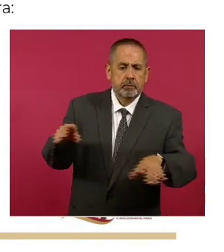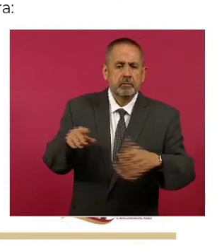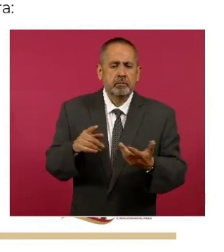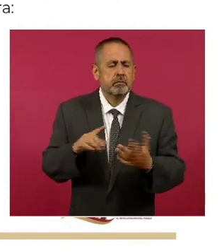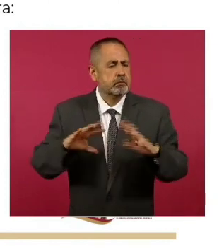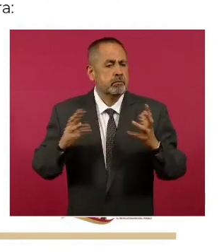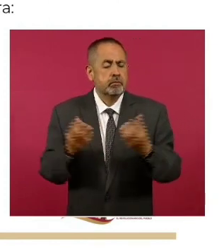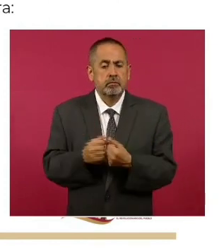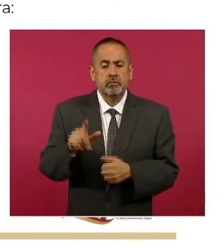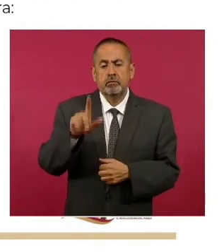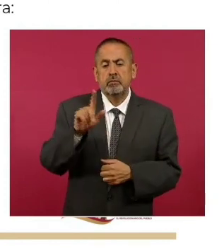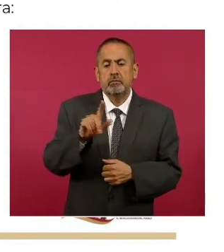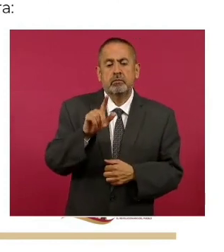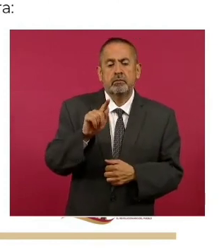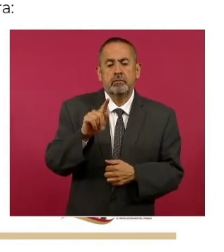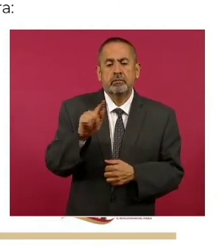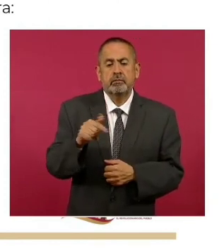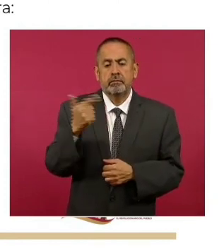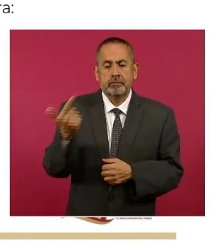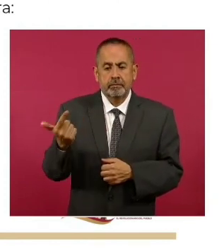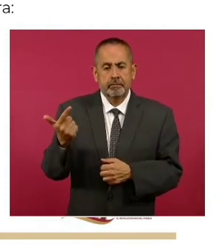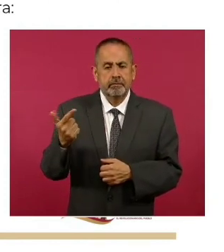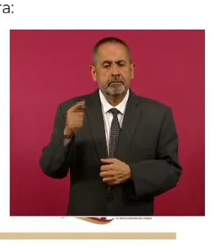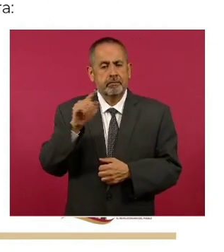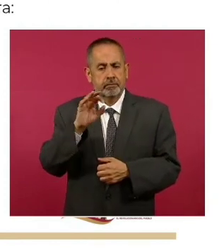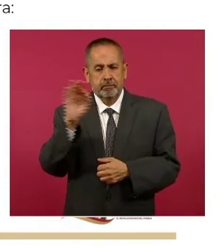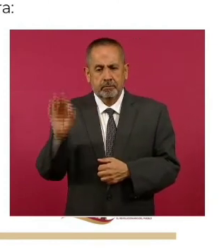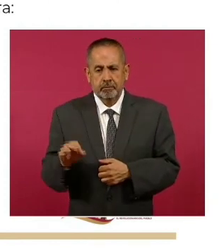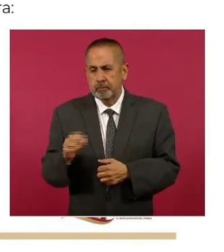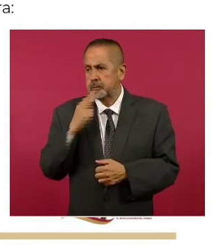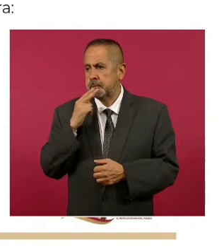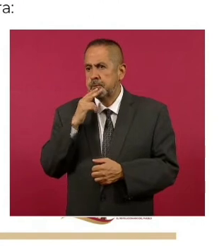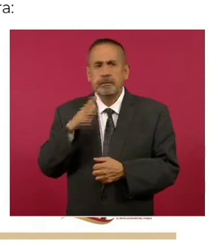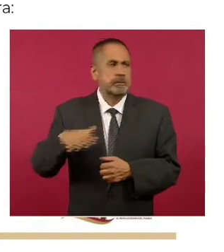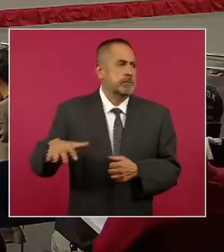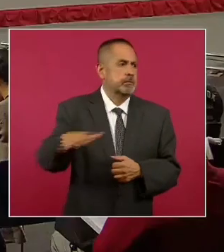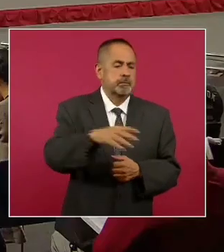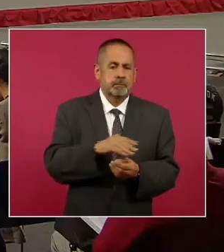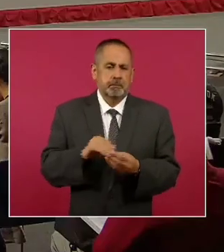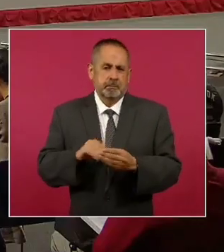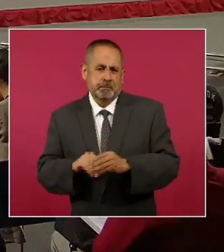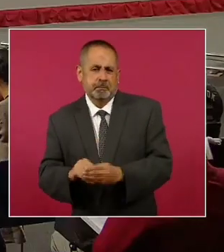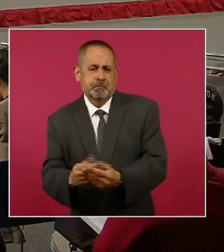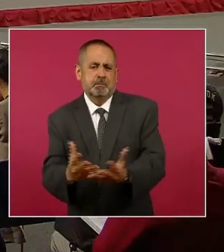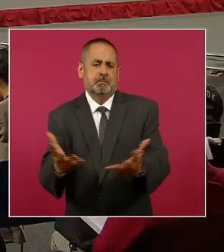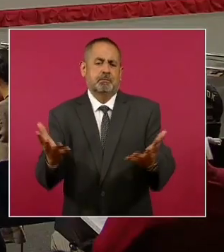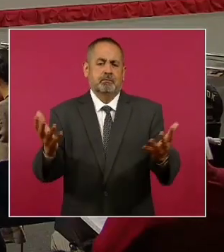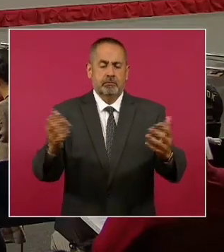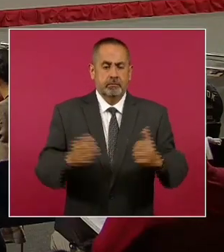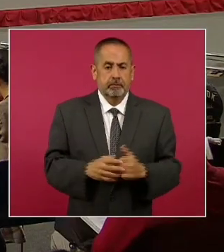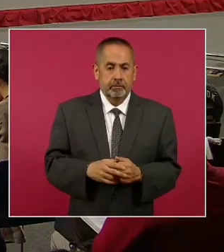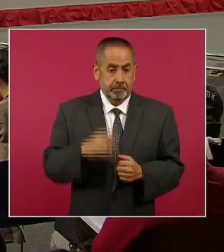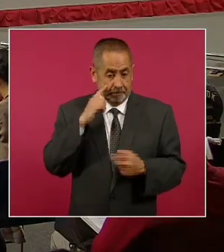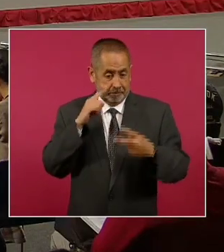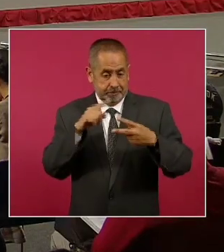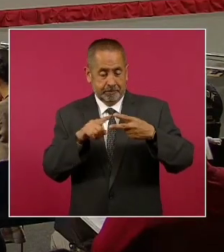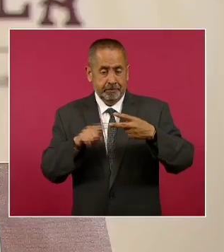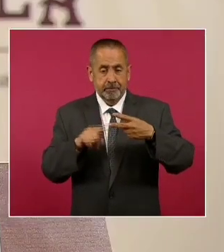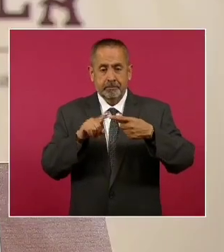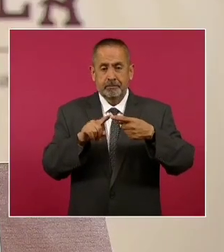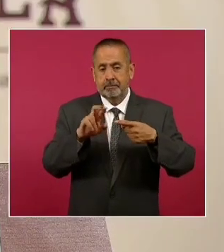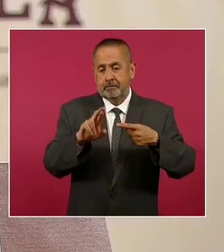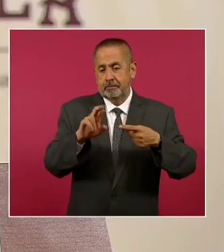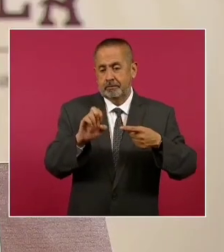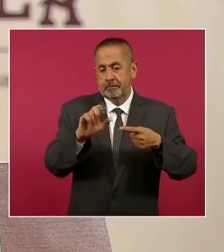al 77% del total de la demanda. Como vemos, el Realito, el sistema de abastecimiento